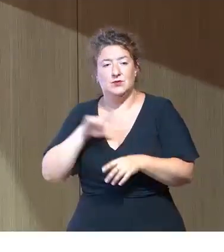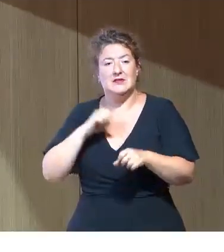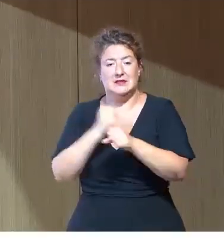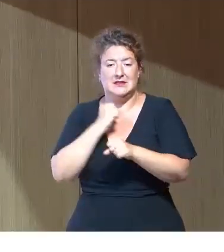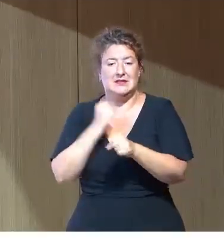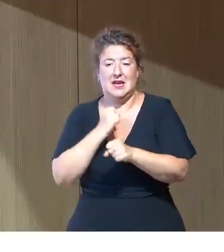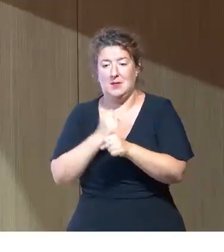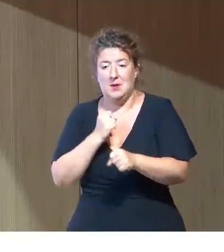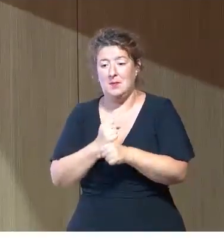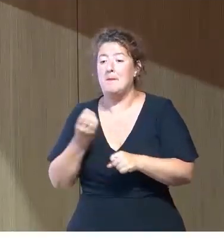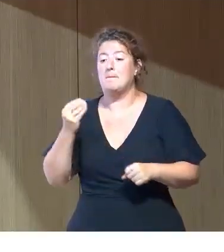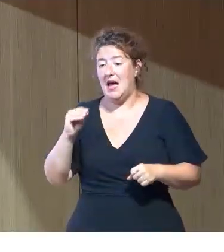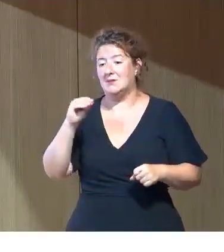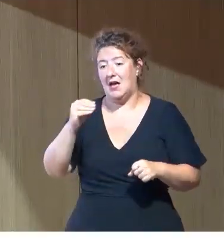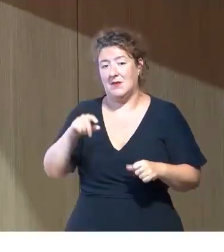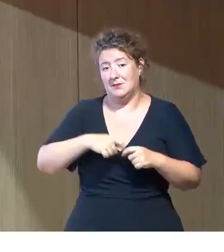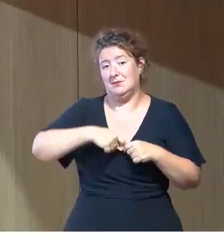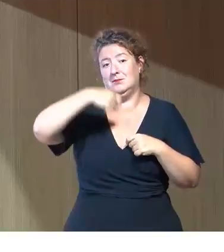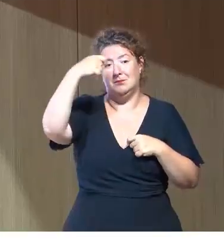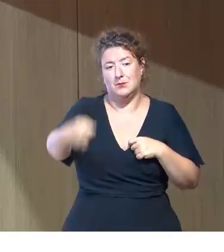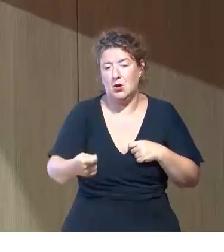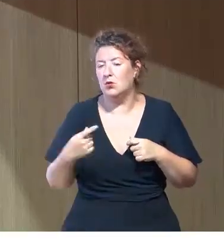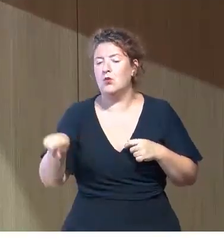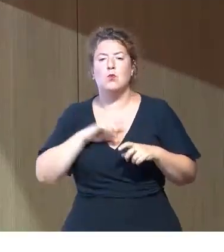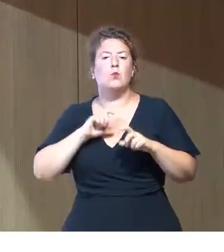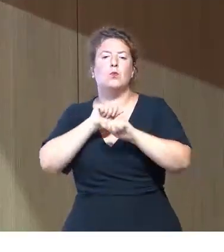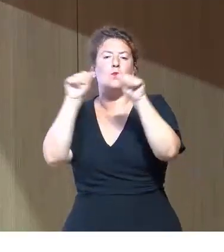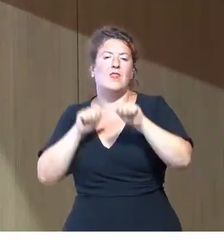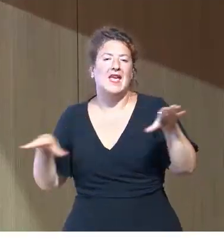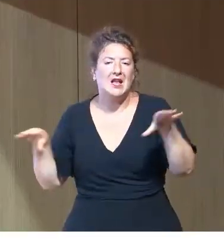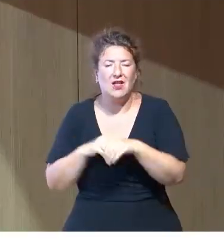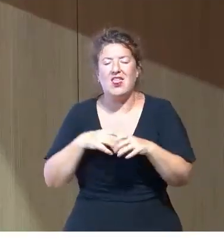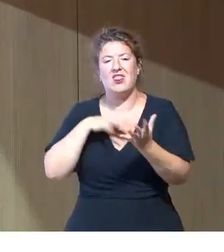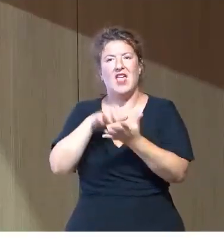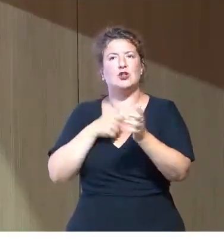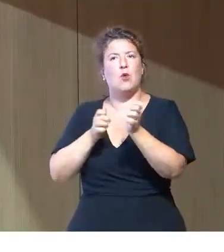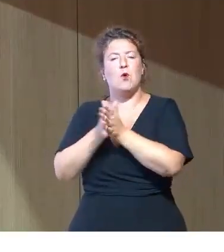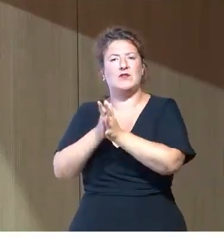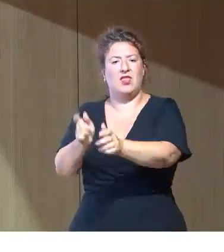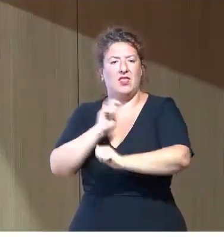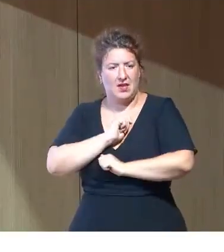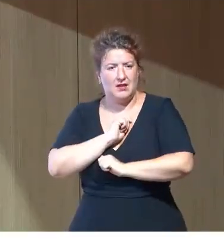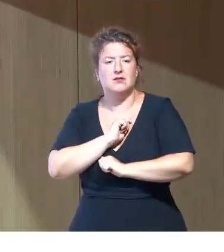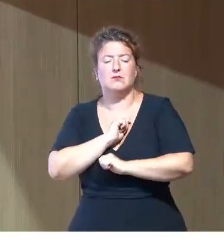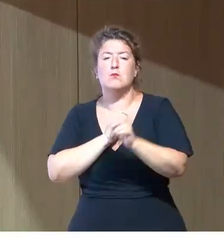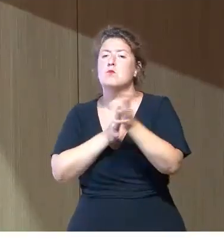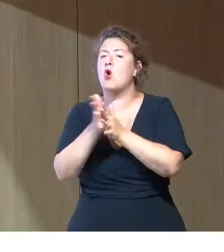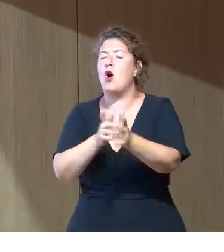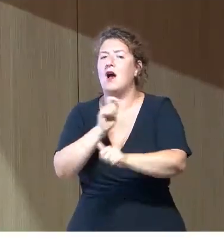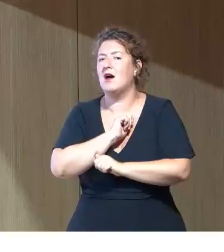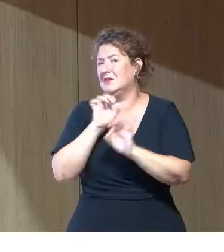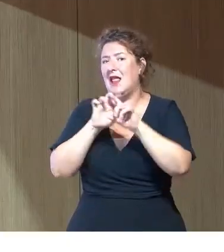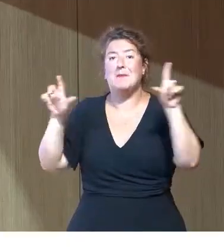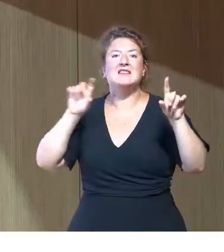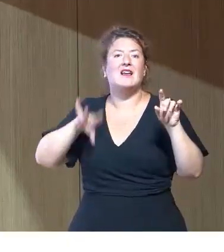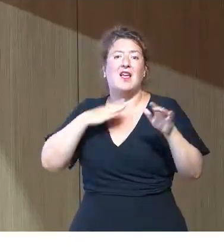eso seguro todos pues tenemos que tener modelos muy inclusivos centros de trabajo que sean motivadores Pero eso son motivadores es la